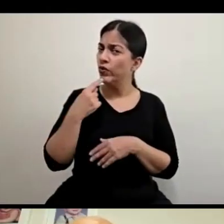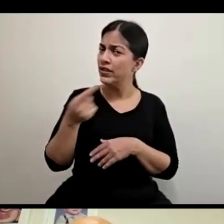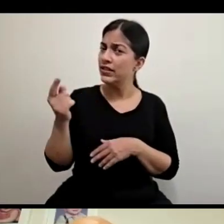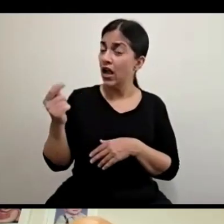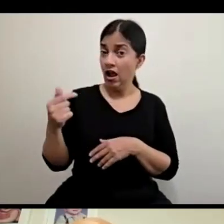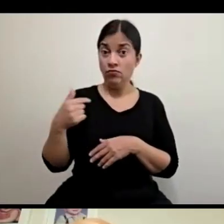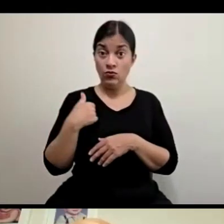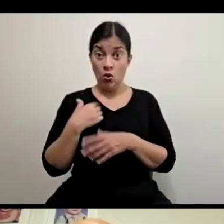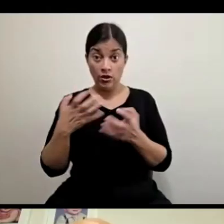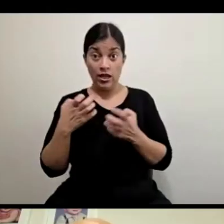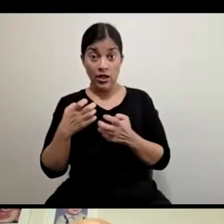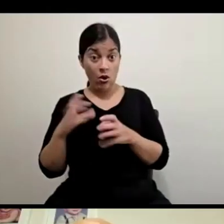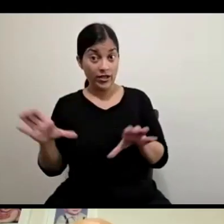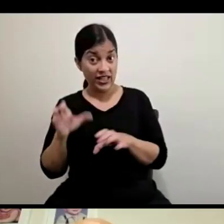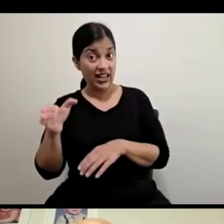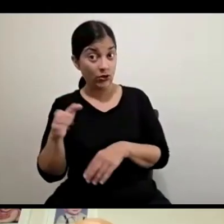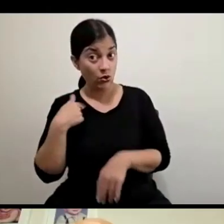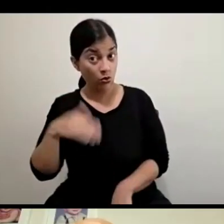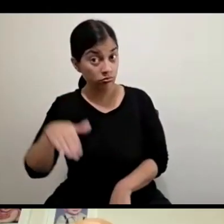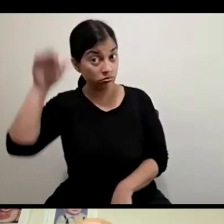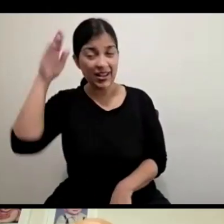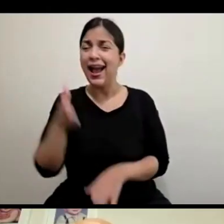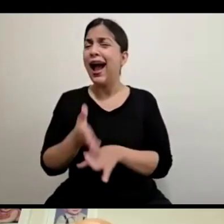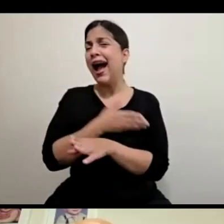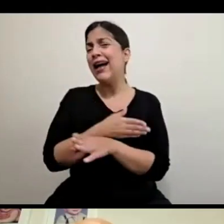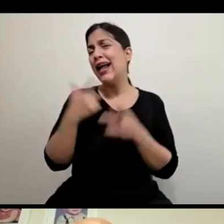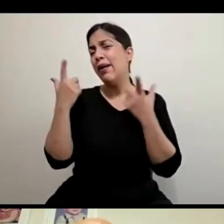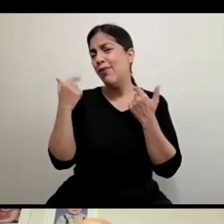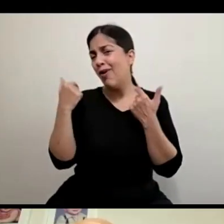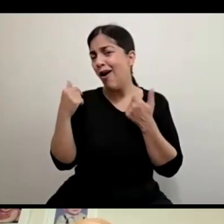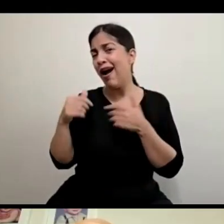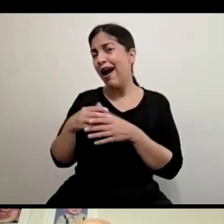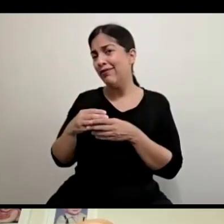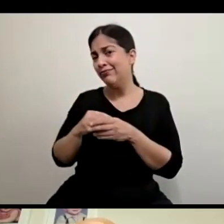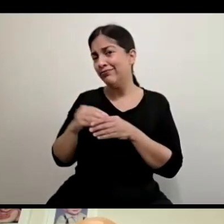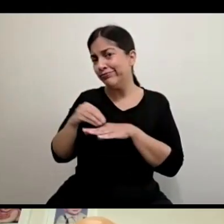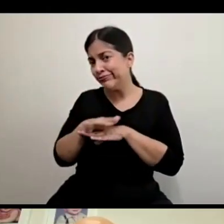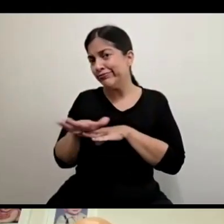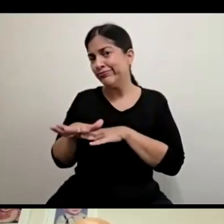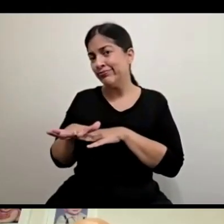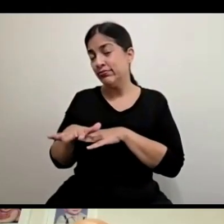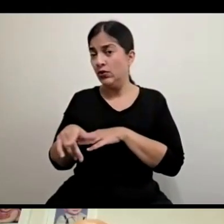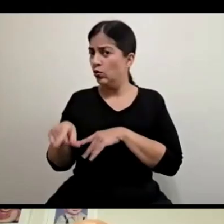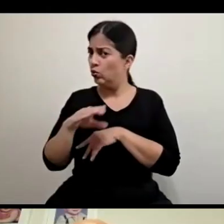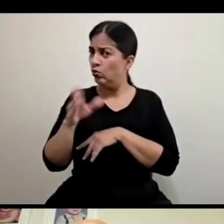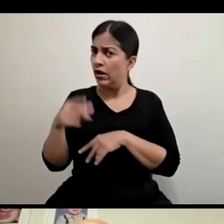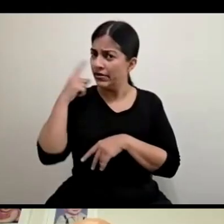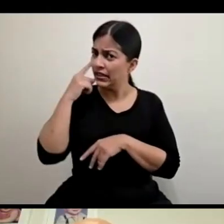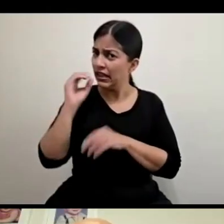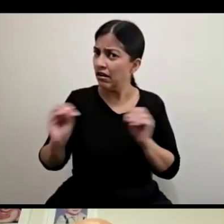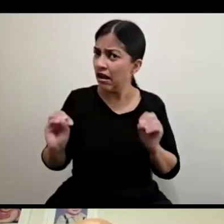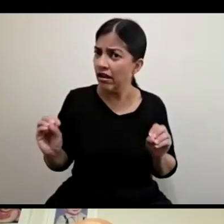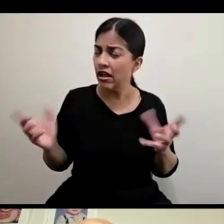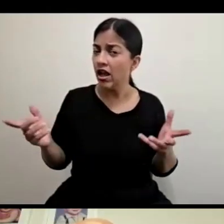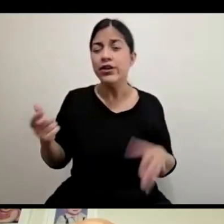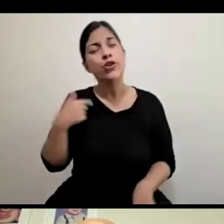sea grande? Antes que las monjas empezaran a decir, nunca pensaste en nada. Nunca pensaste, voy a